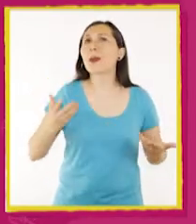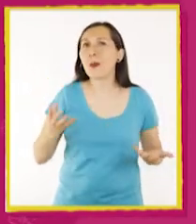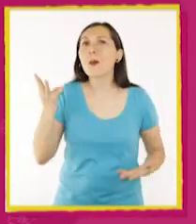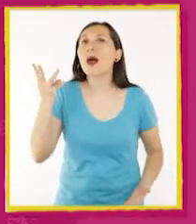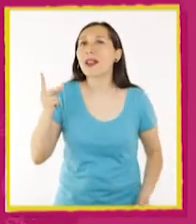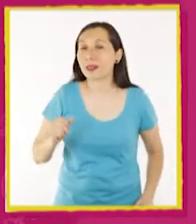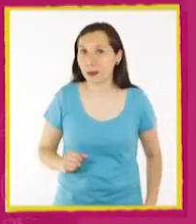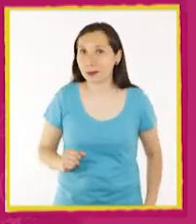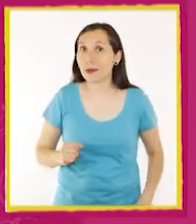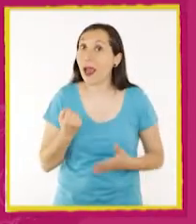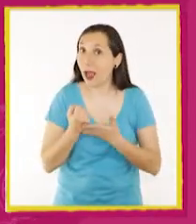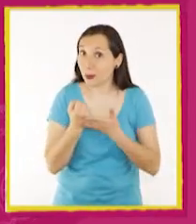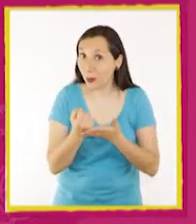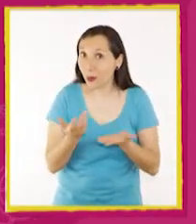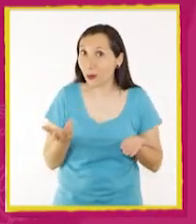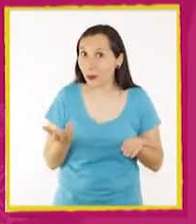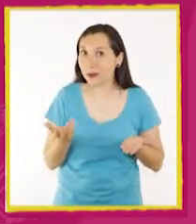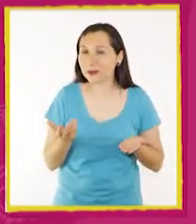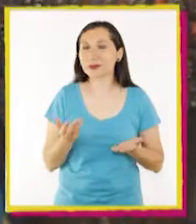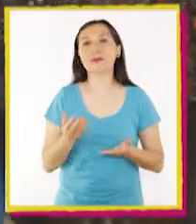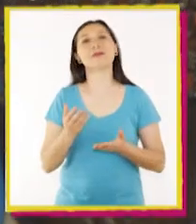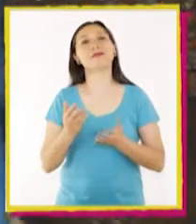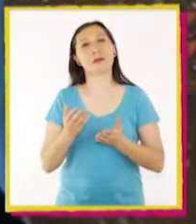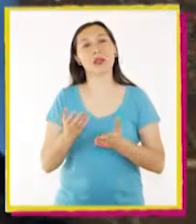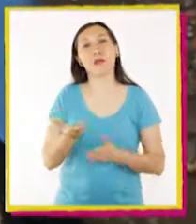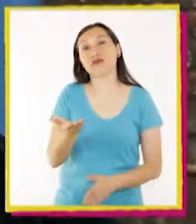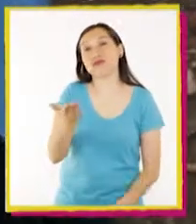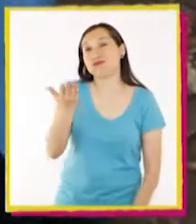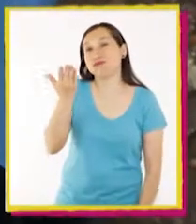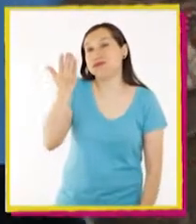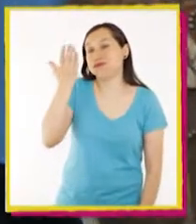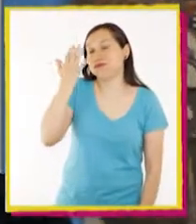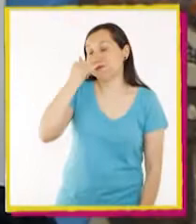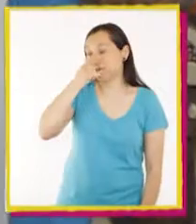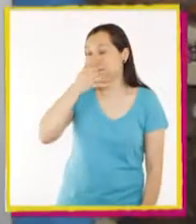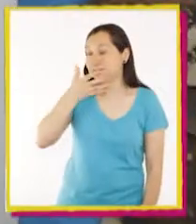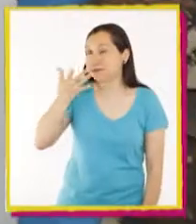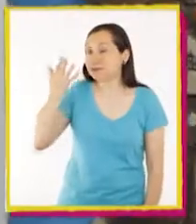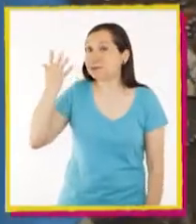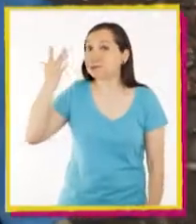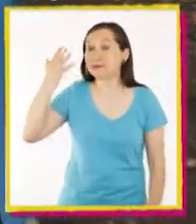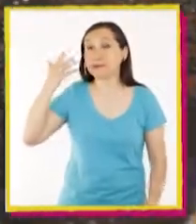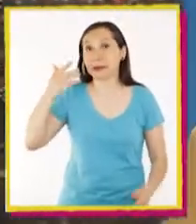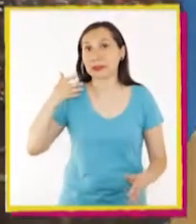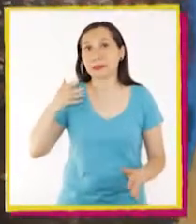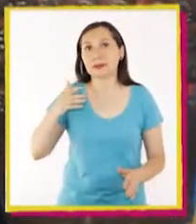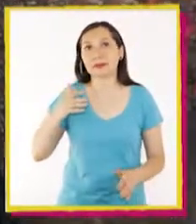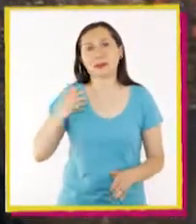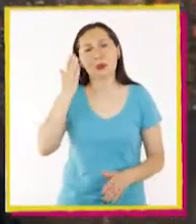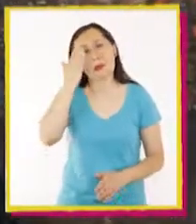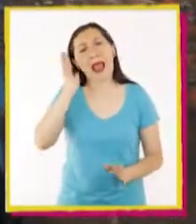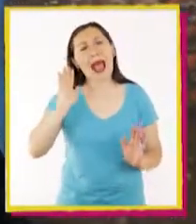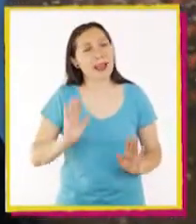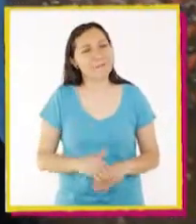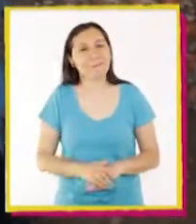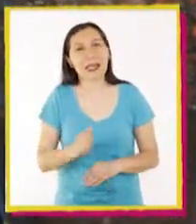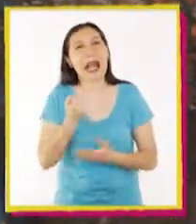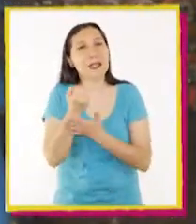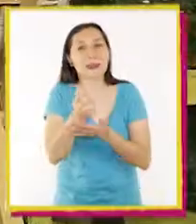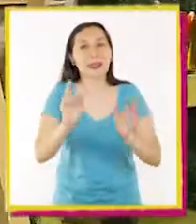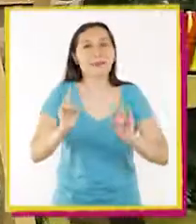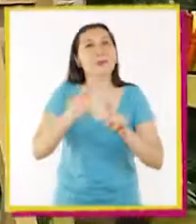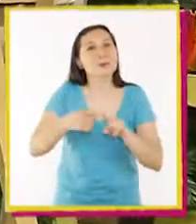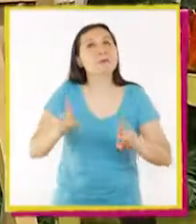cuadro? ¿Les doy una pista? ¡Hace mucho tiempo! Pff, es muy mala esa pista, es muy